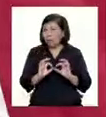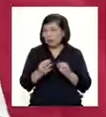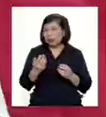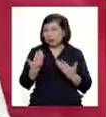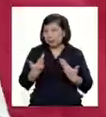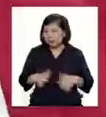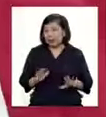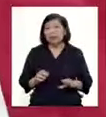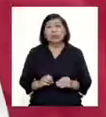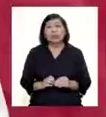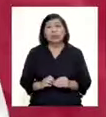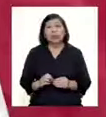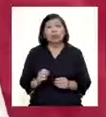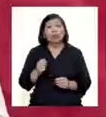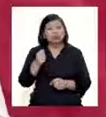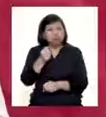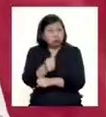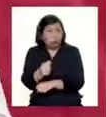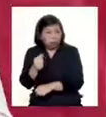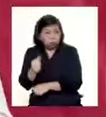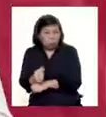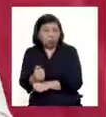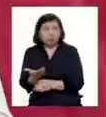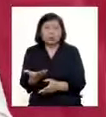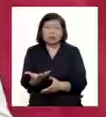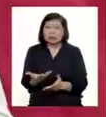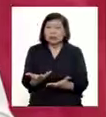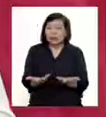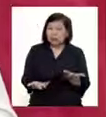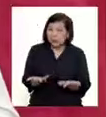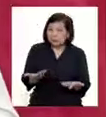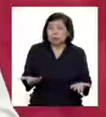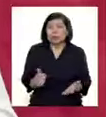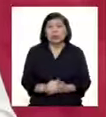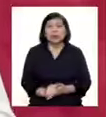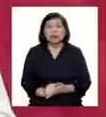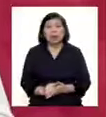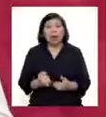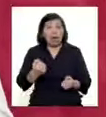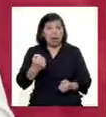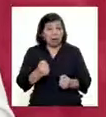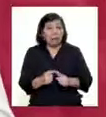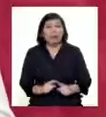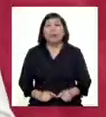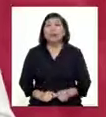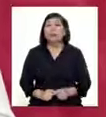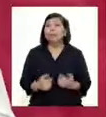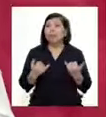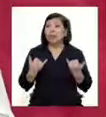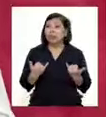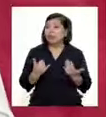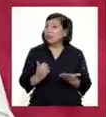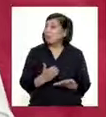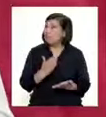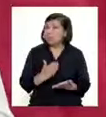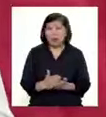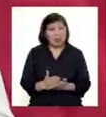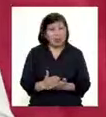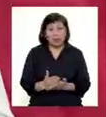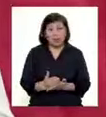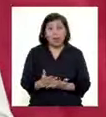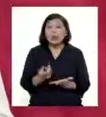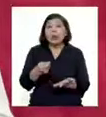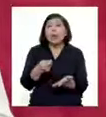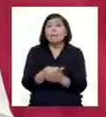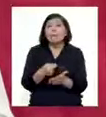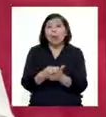Hemos venido contraatacando las acciones que tenían justamente los transportistas. Este es un problema de